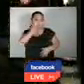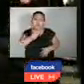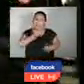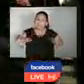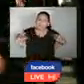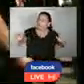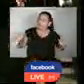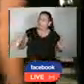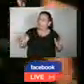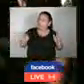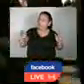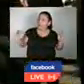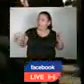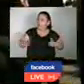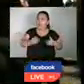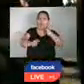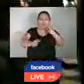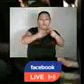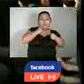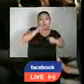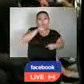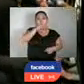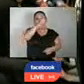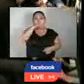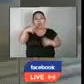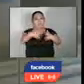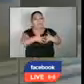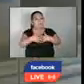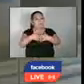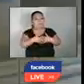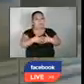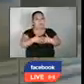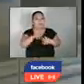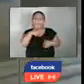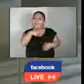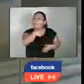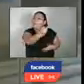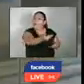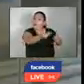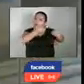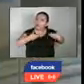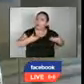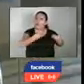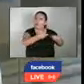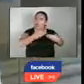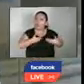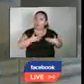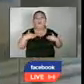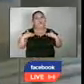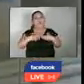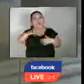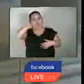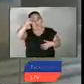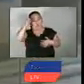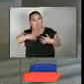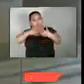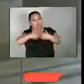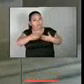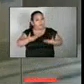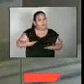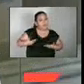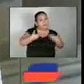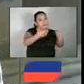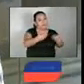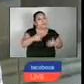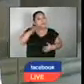promoviendo ese intercambio comercial con Estados Unidos, que siempre ha sido nuestro socio principal y donde las exportaciones también están creciendo mucho. Así